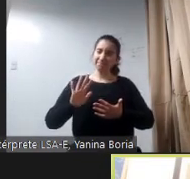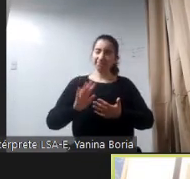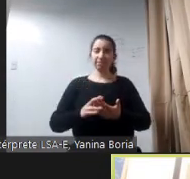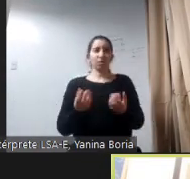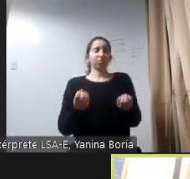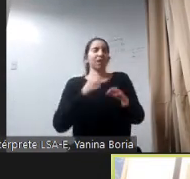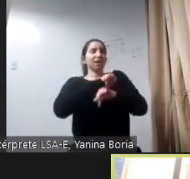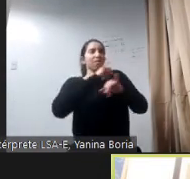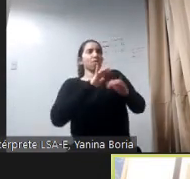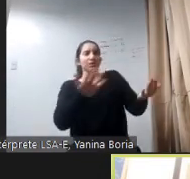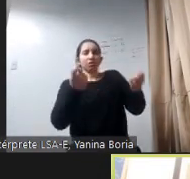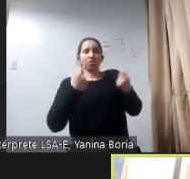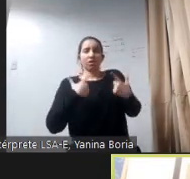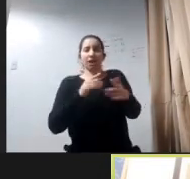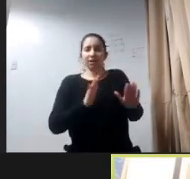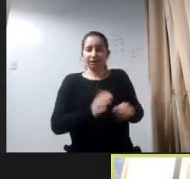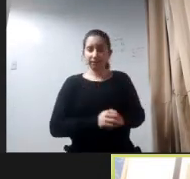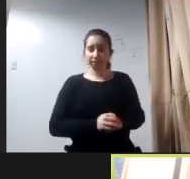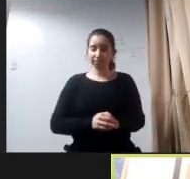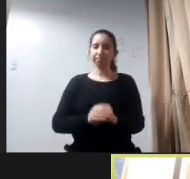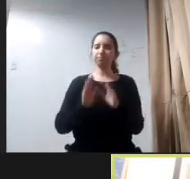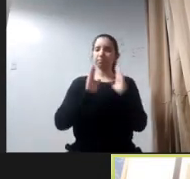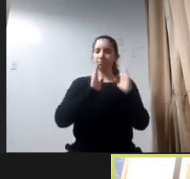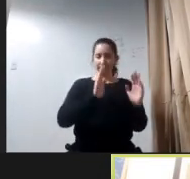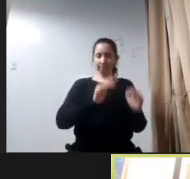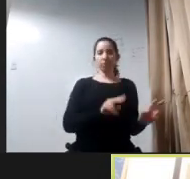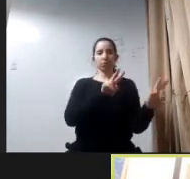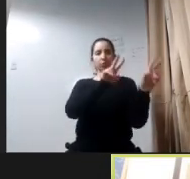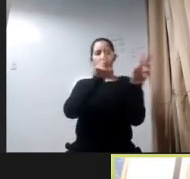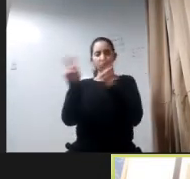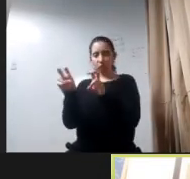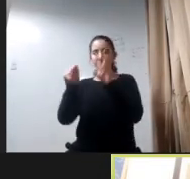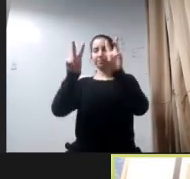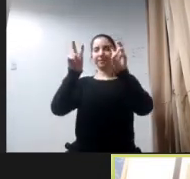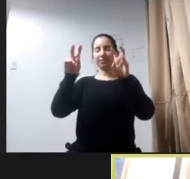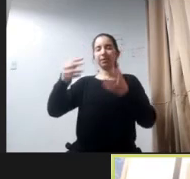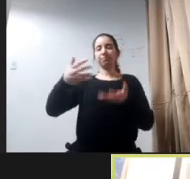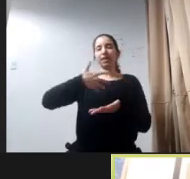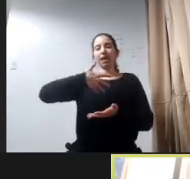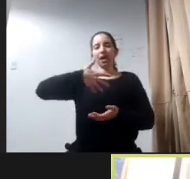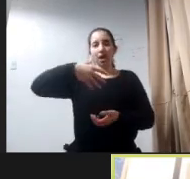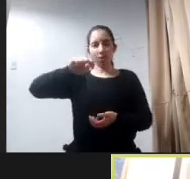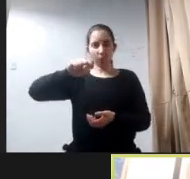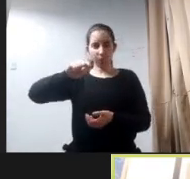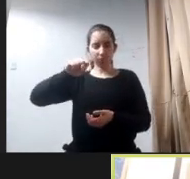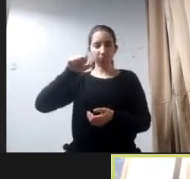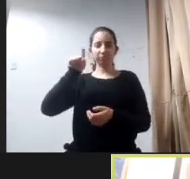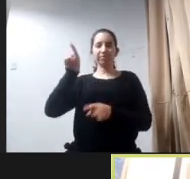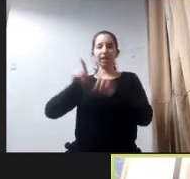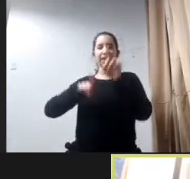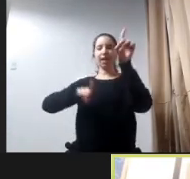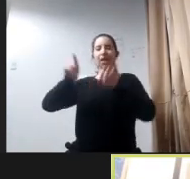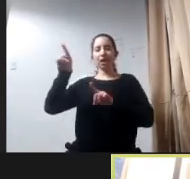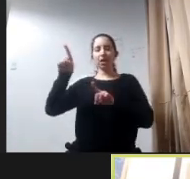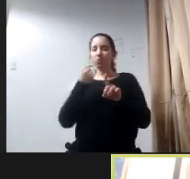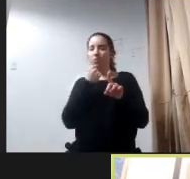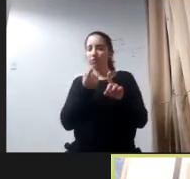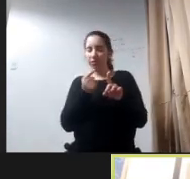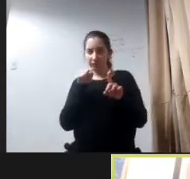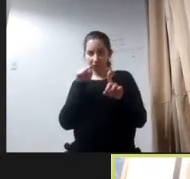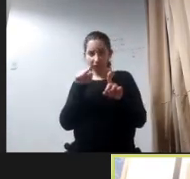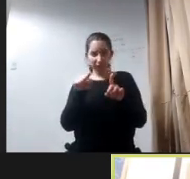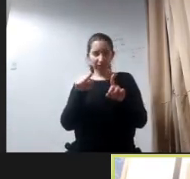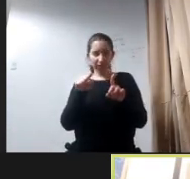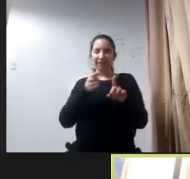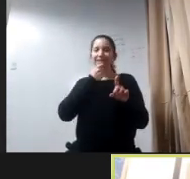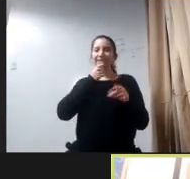digamos, en las conversaciones con distintos grupos feministas en relación a los proyectos de abortos que incluían malformidad, lo que nosotros decíamos